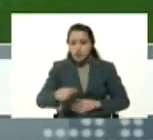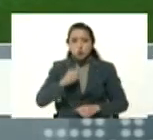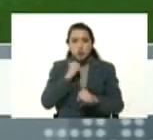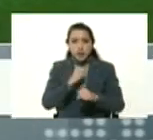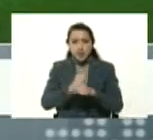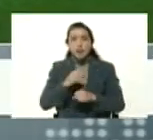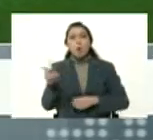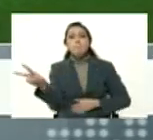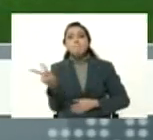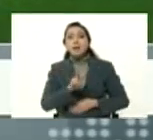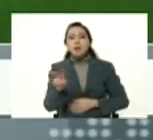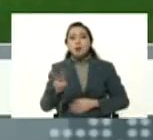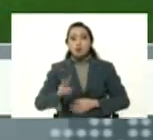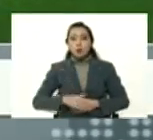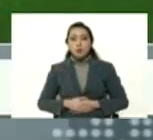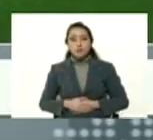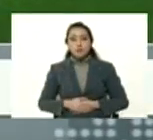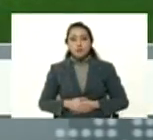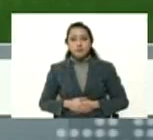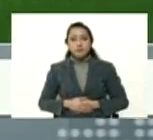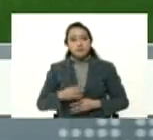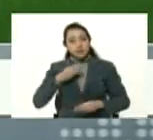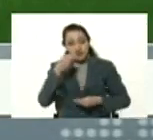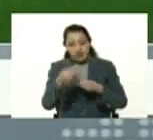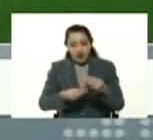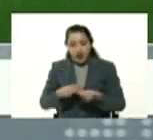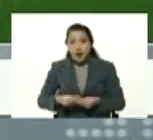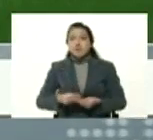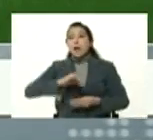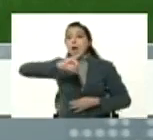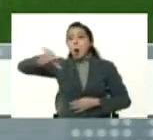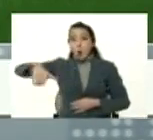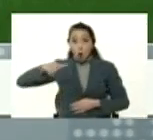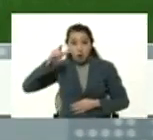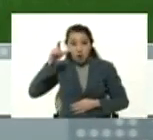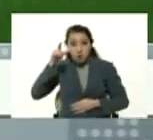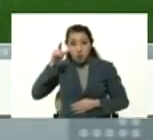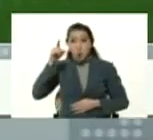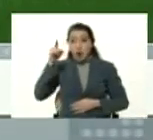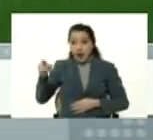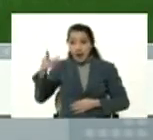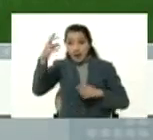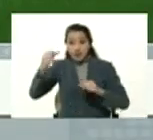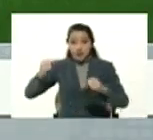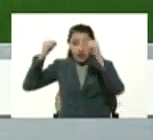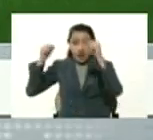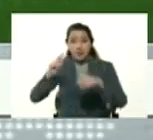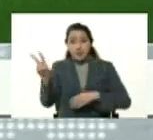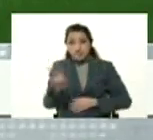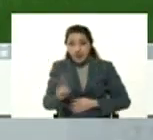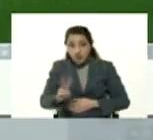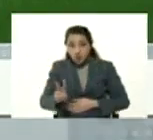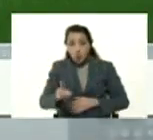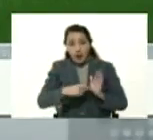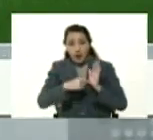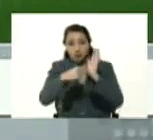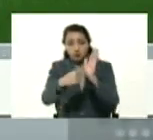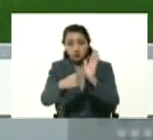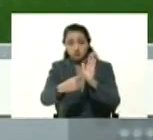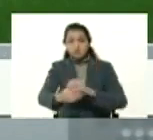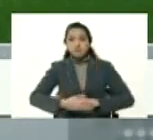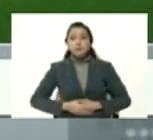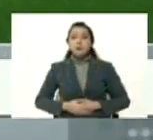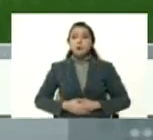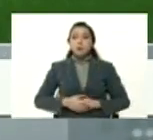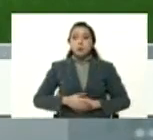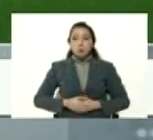venezolanos para que el doctor Jorge Rodríguez, plenipotenciario por Venezuela,